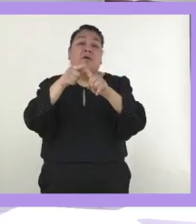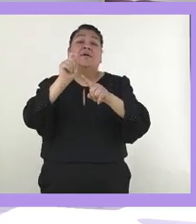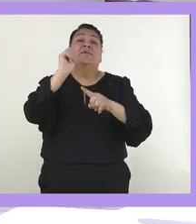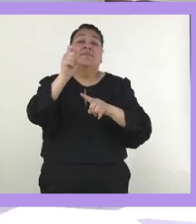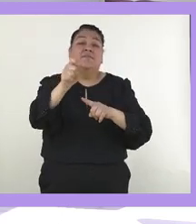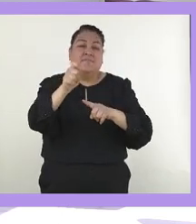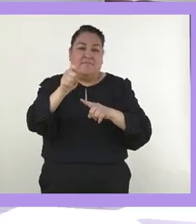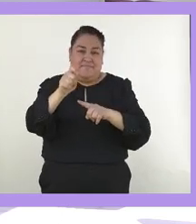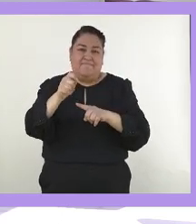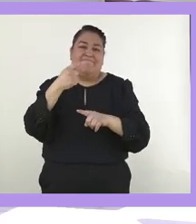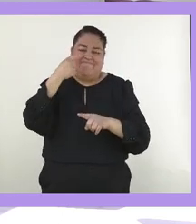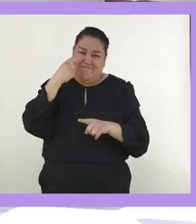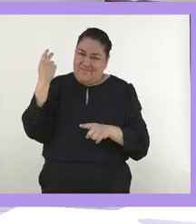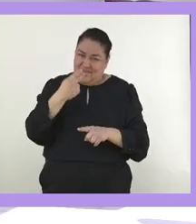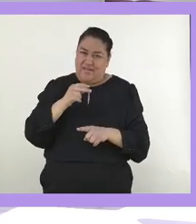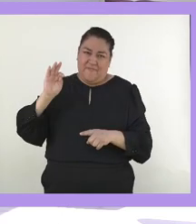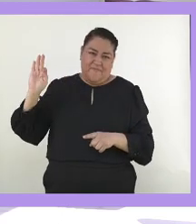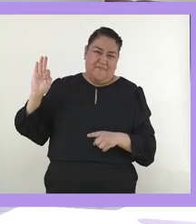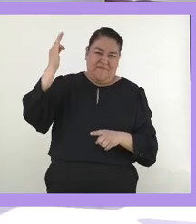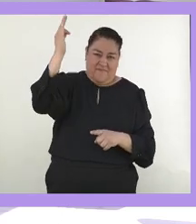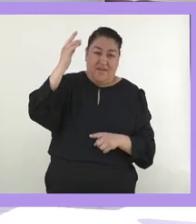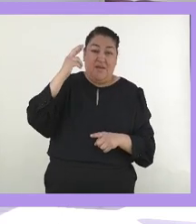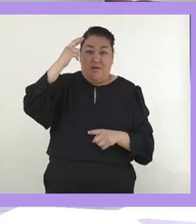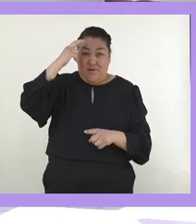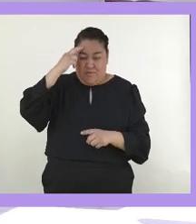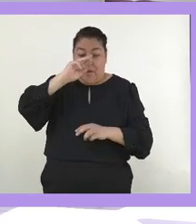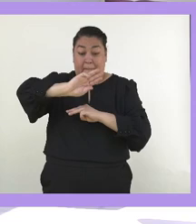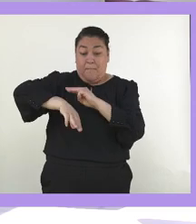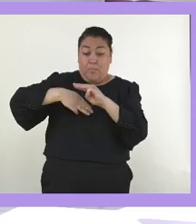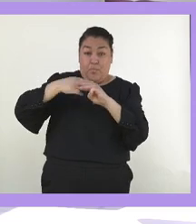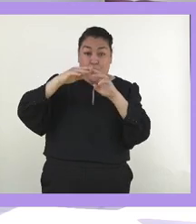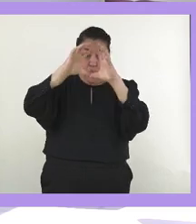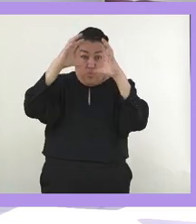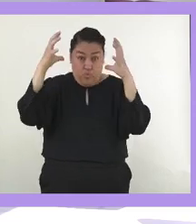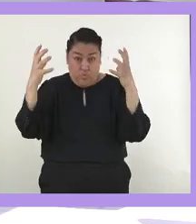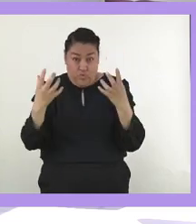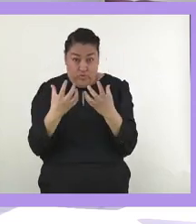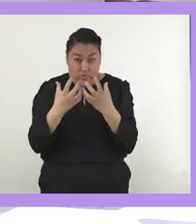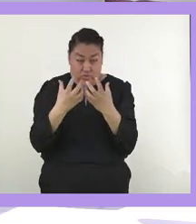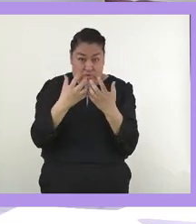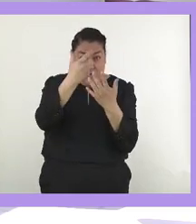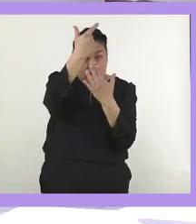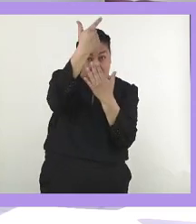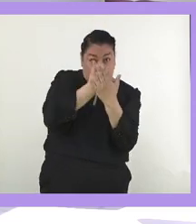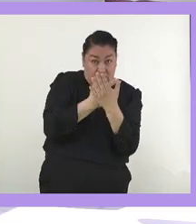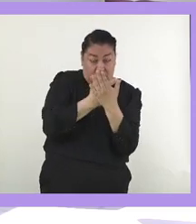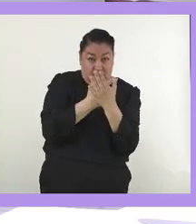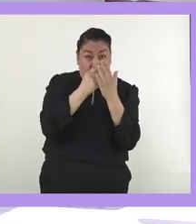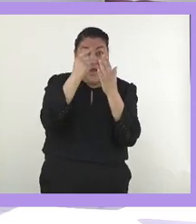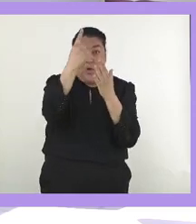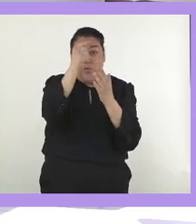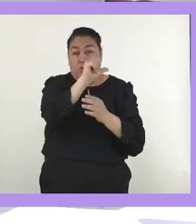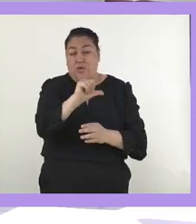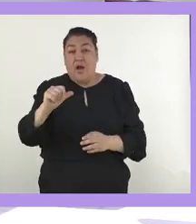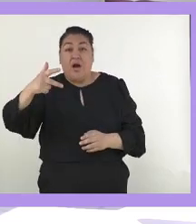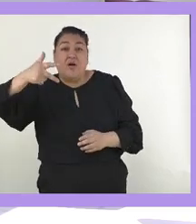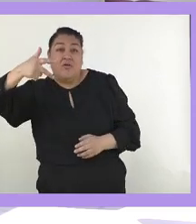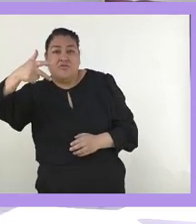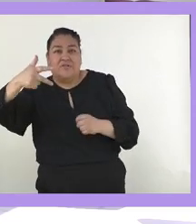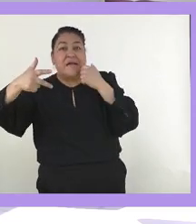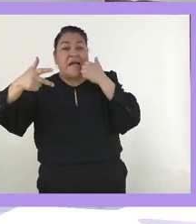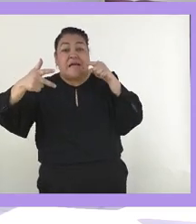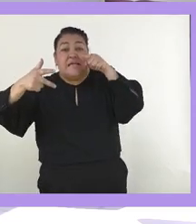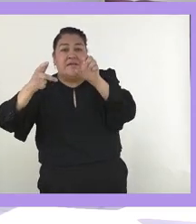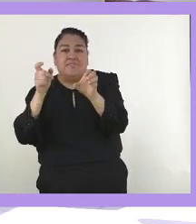de la federación fija no estar dentro de los mejores ocho del mundo el objetivo de la femenil es estar en la élite